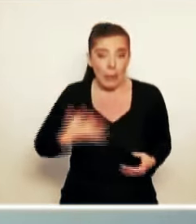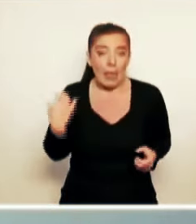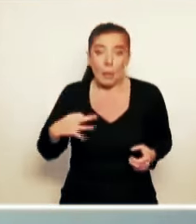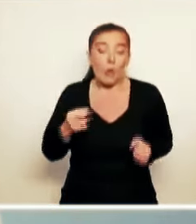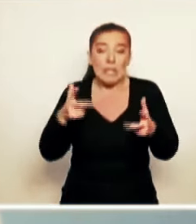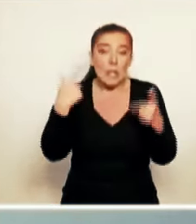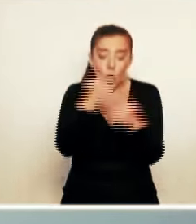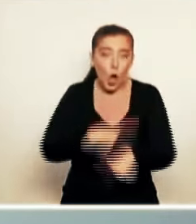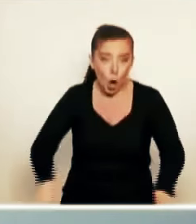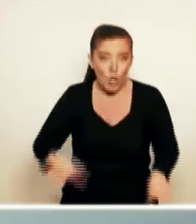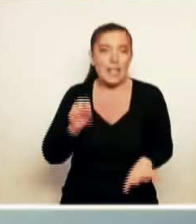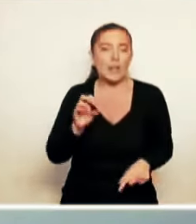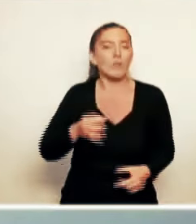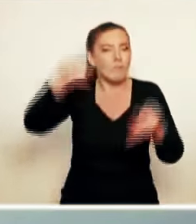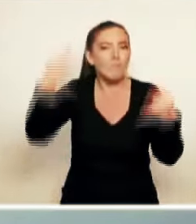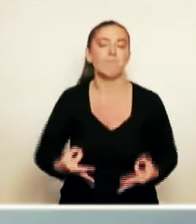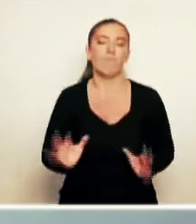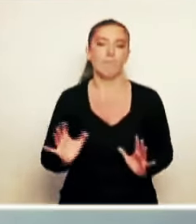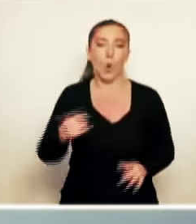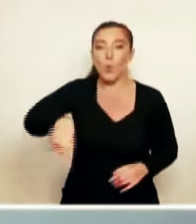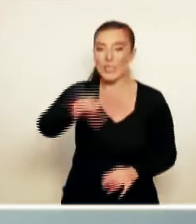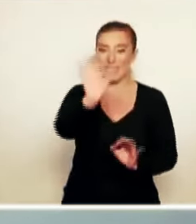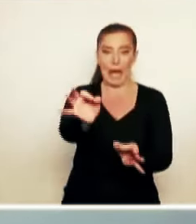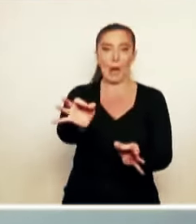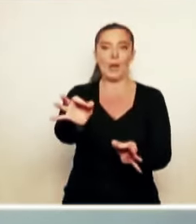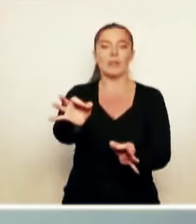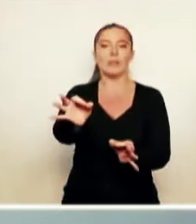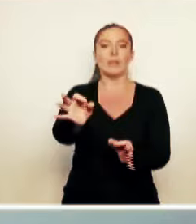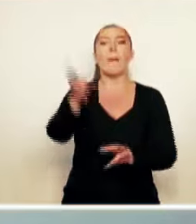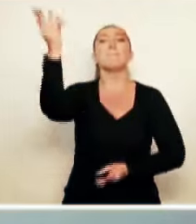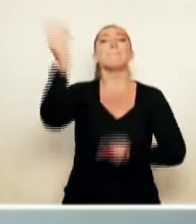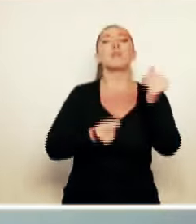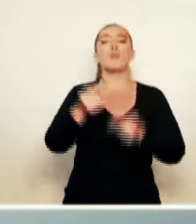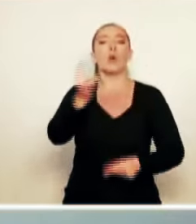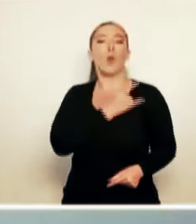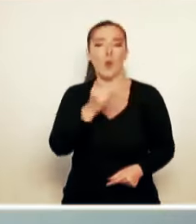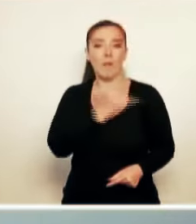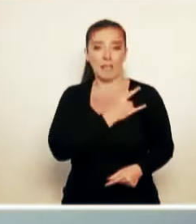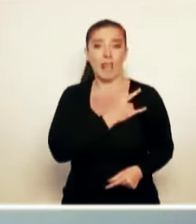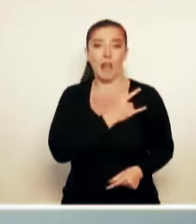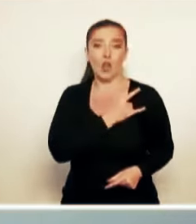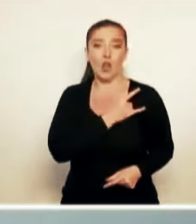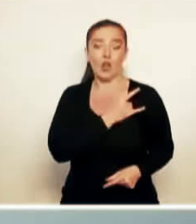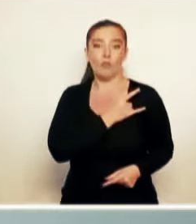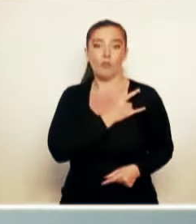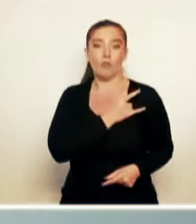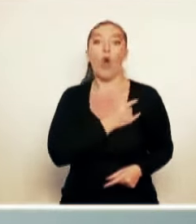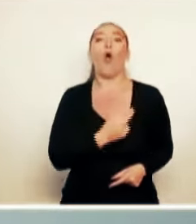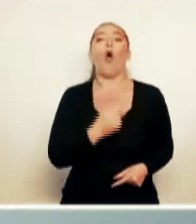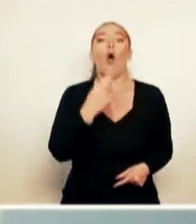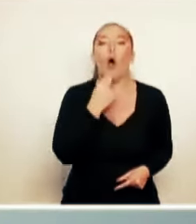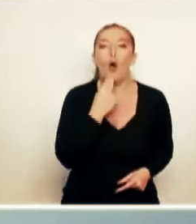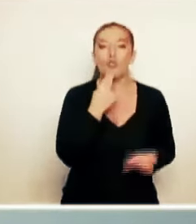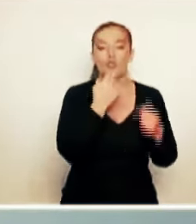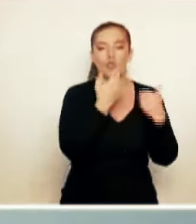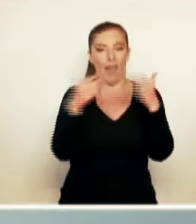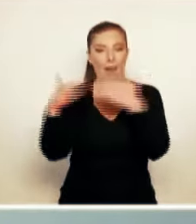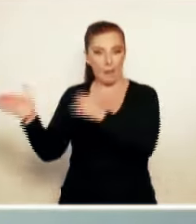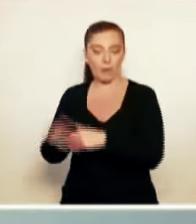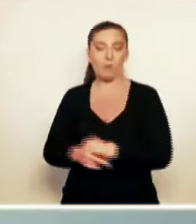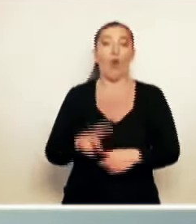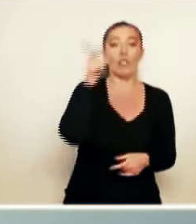Miren, saben que el presupuesto universitario tiene 11 aperturas, ¿no? Por supuesto,